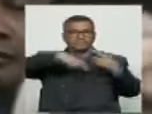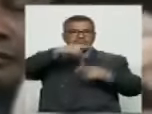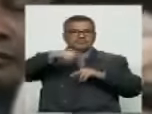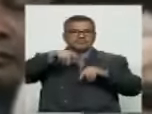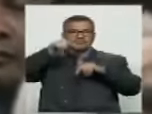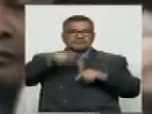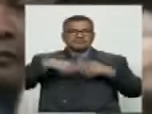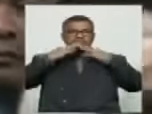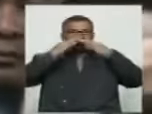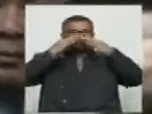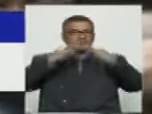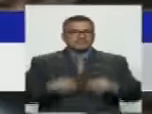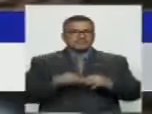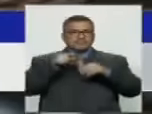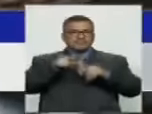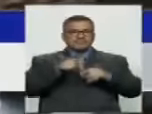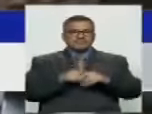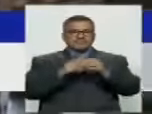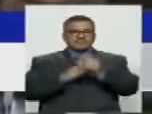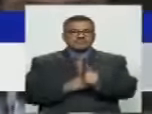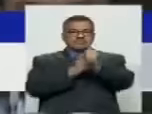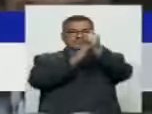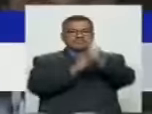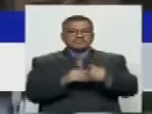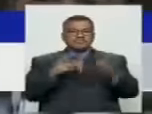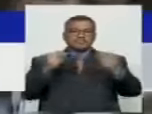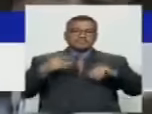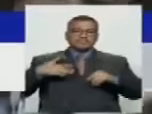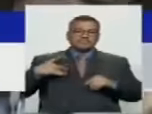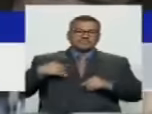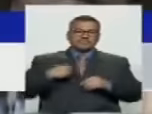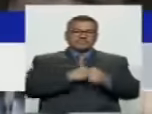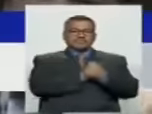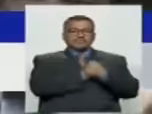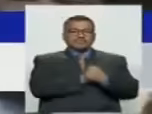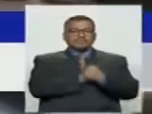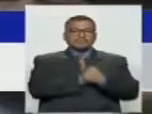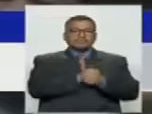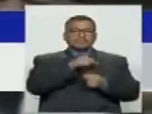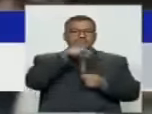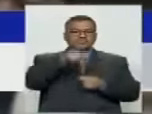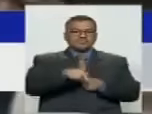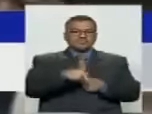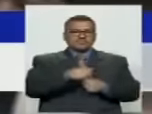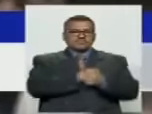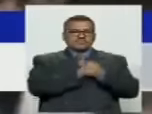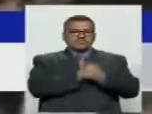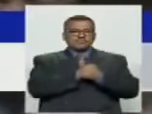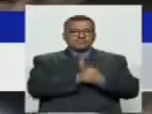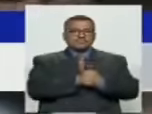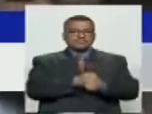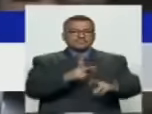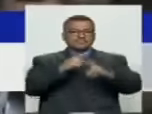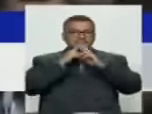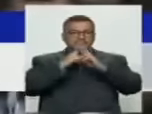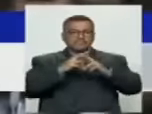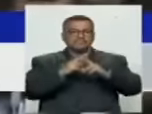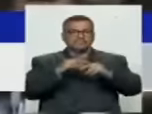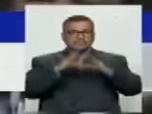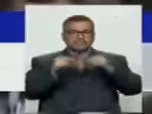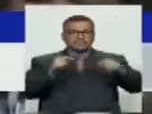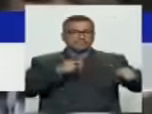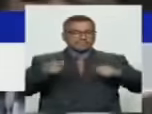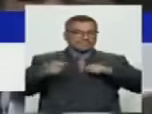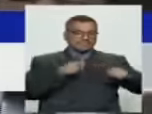revolucionario verdadero está guiado por grandes sentimientos de amor, y con amor responderemos a todas las